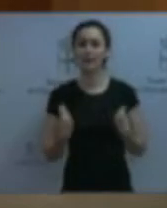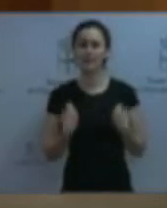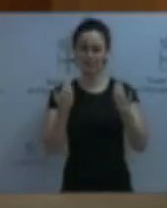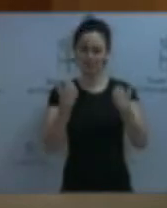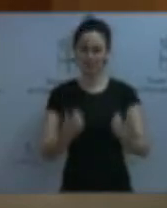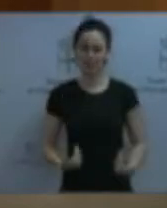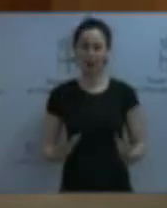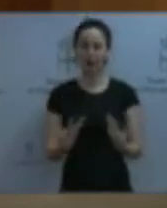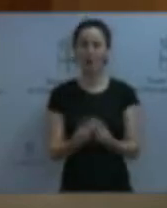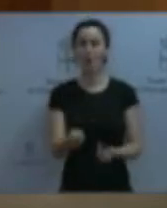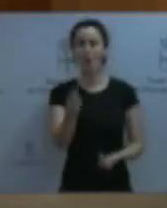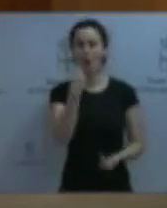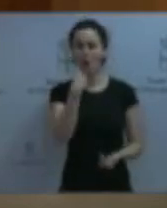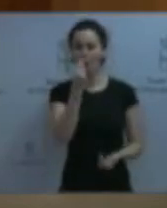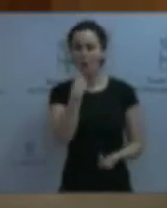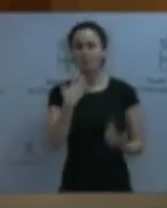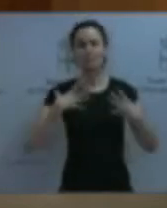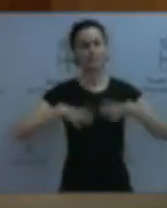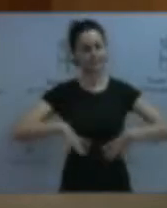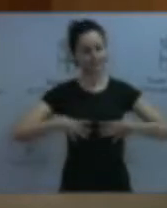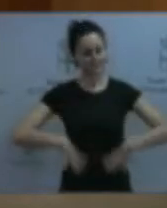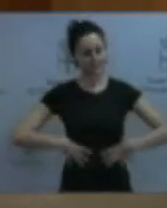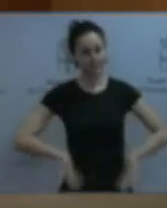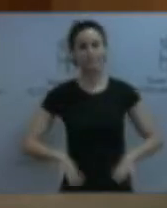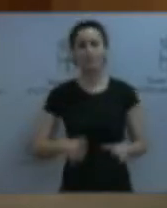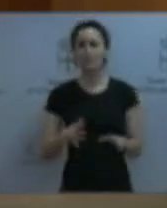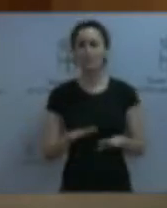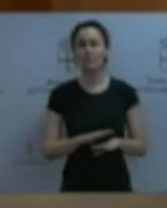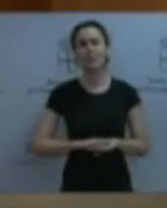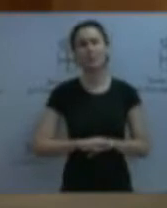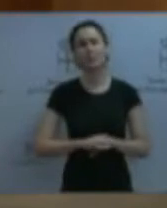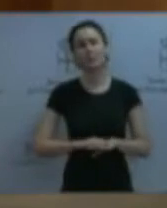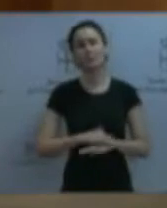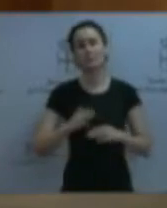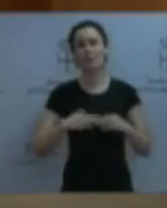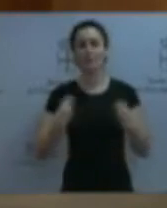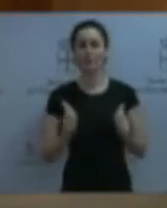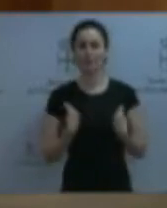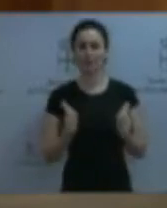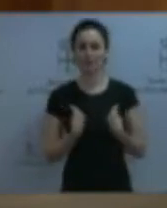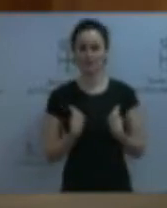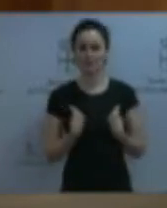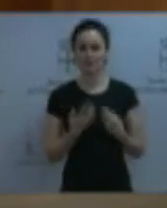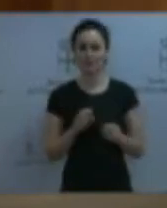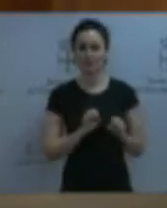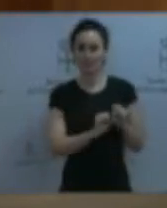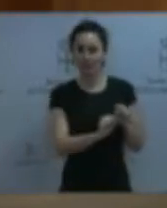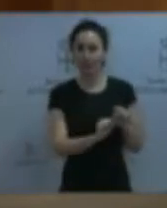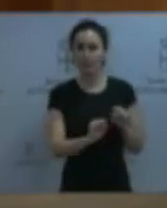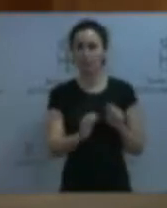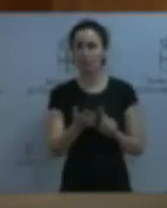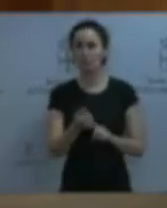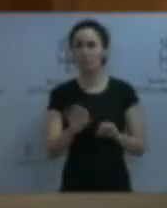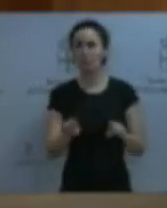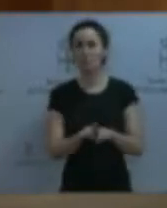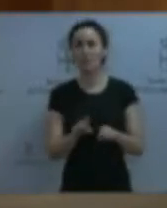con la alimentación, el vestido, conforman lo indispensable para vivir, como resolver un infarto o taponar una